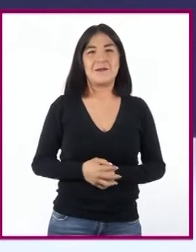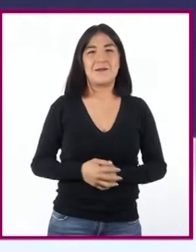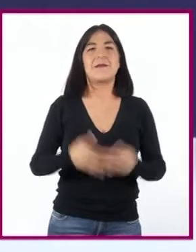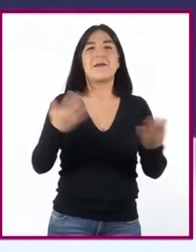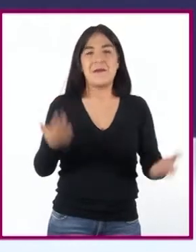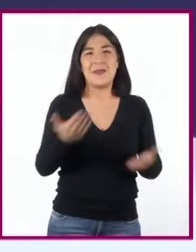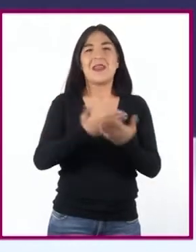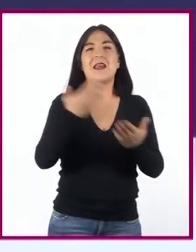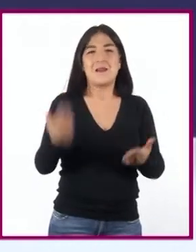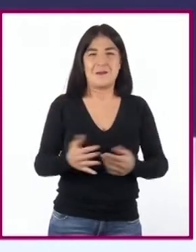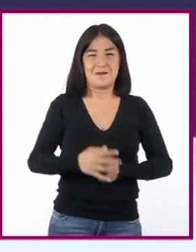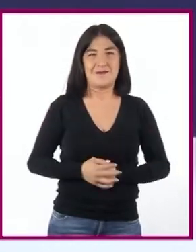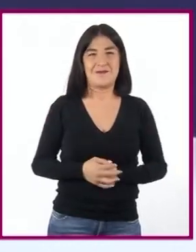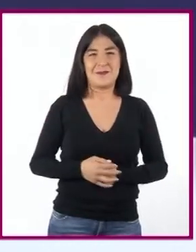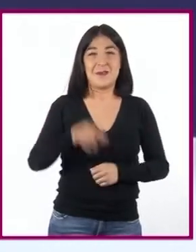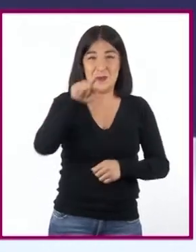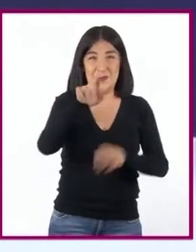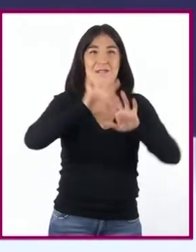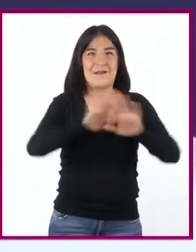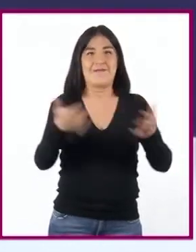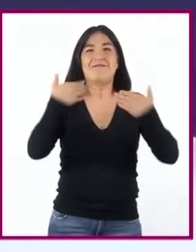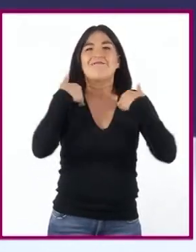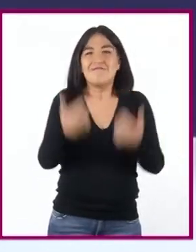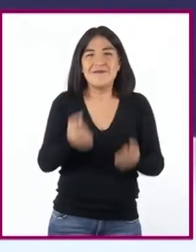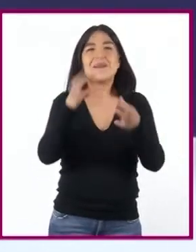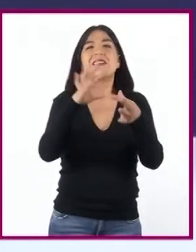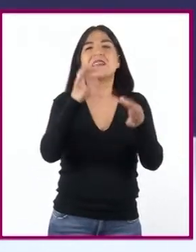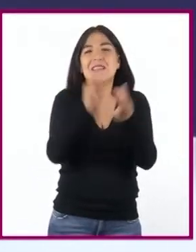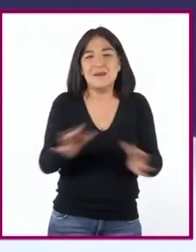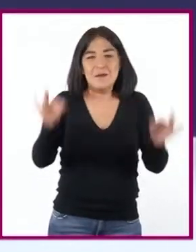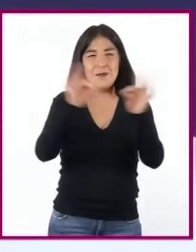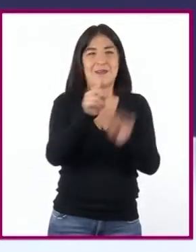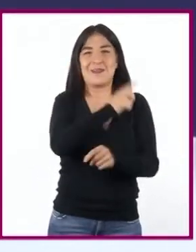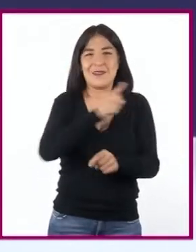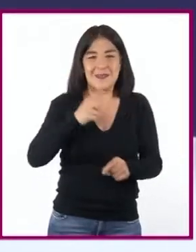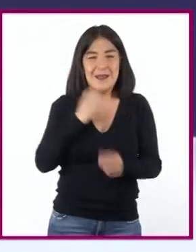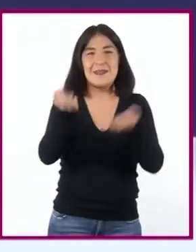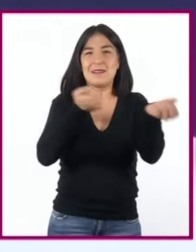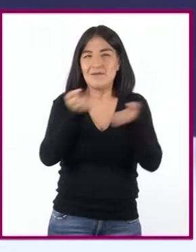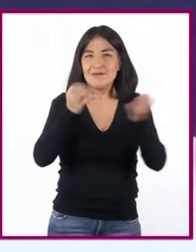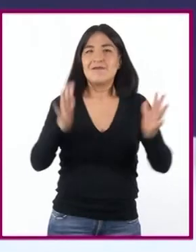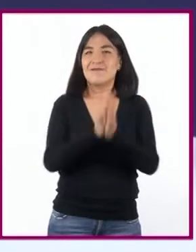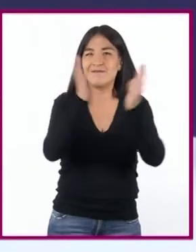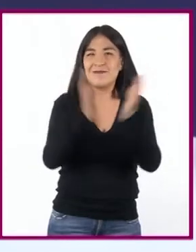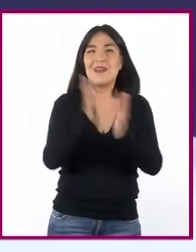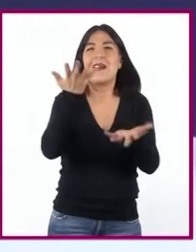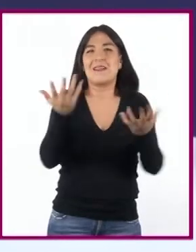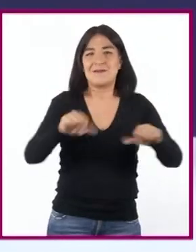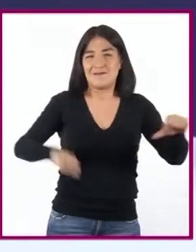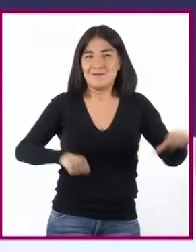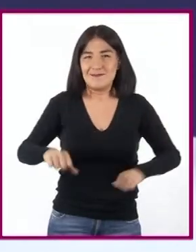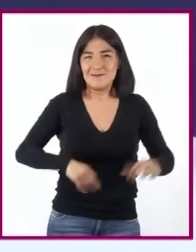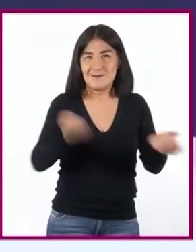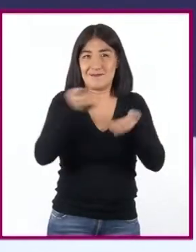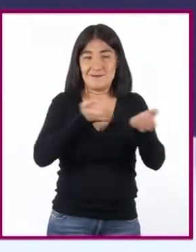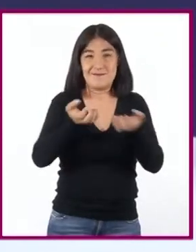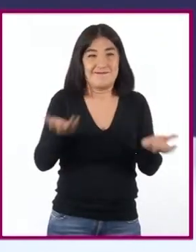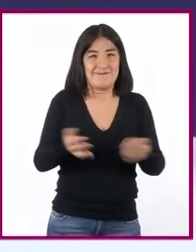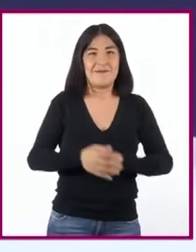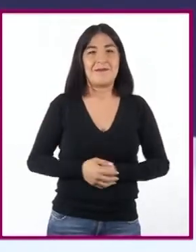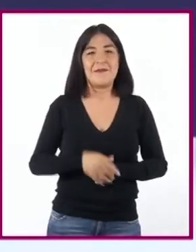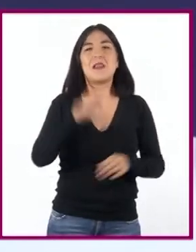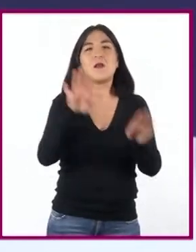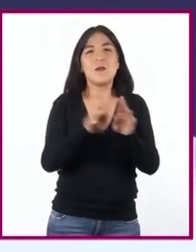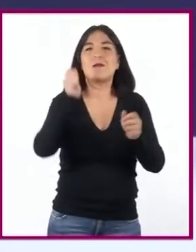Ahora, ¿comprendes la importancia de mantenerse en movimiento y de practicar alguna actividad física de